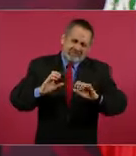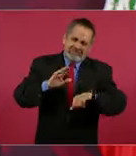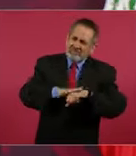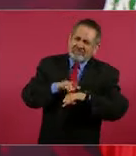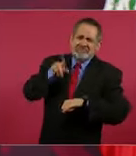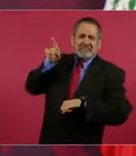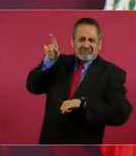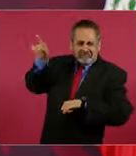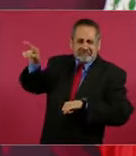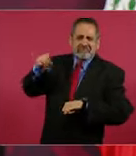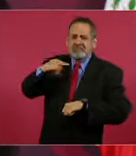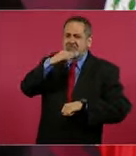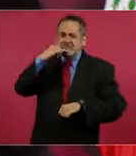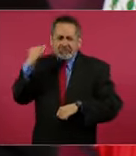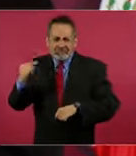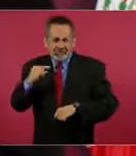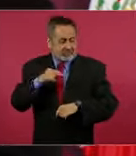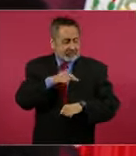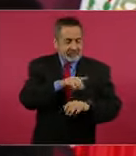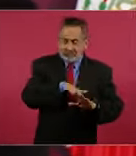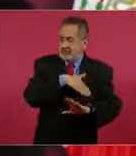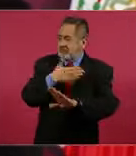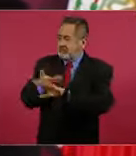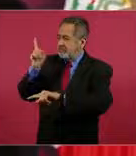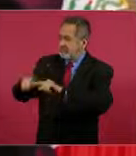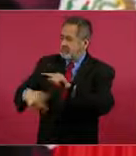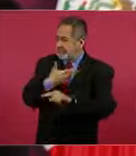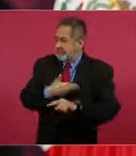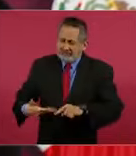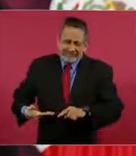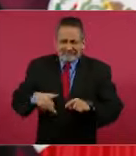en contra del golpe militar en Chile.